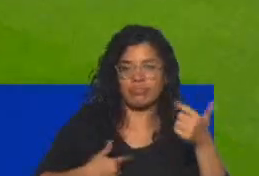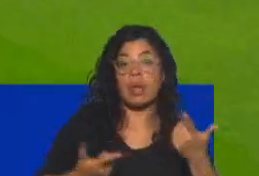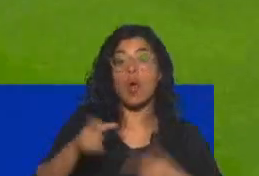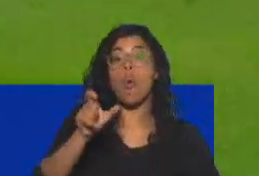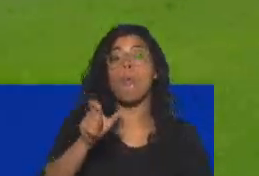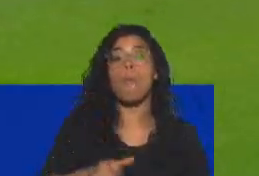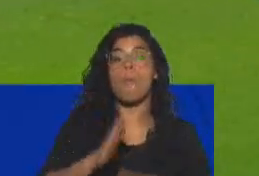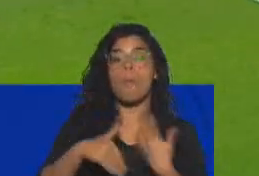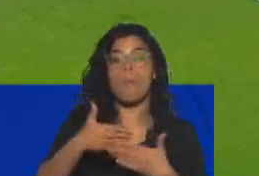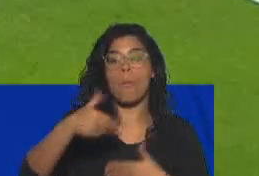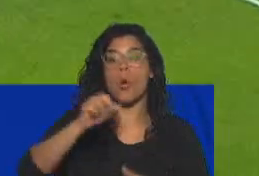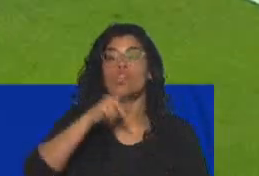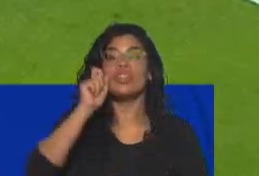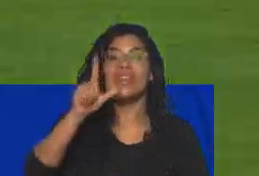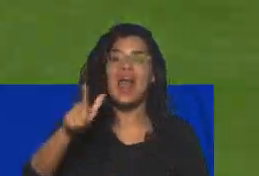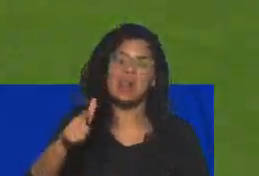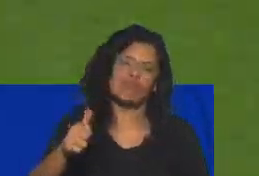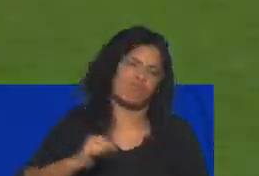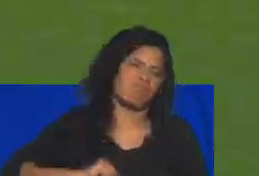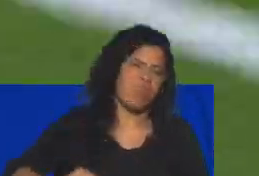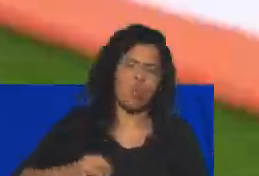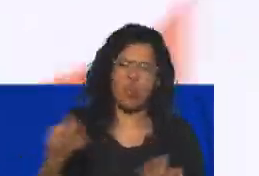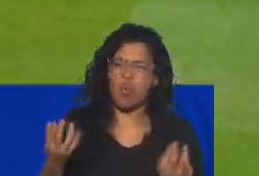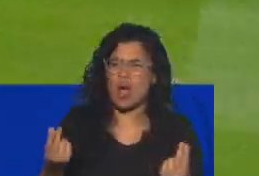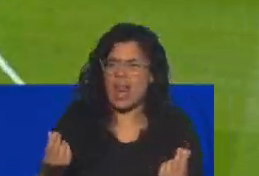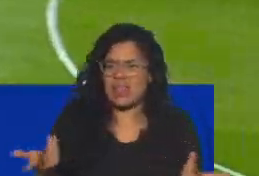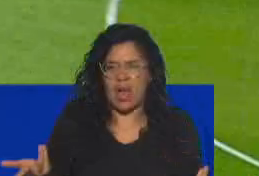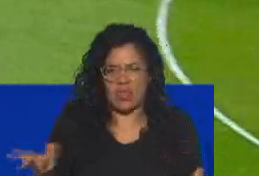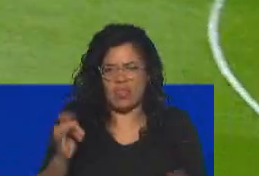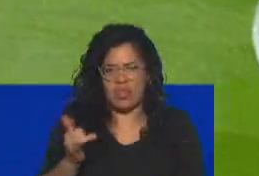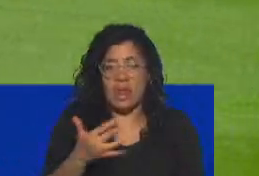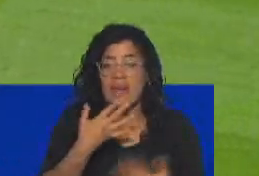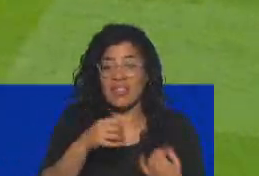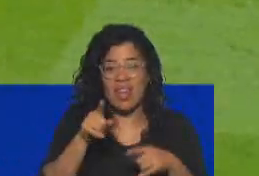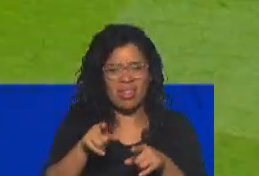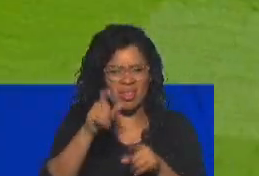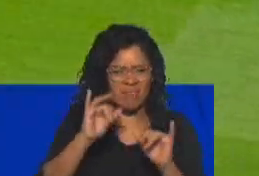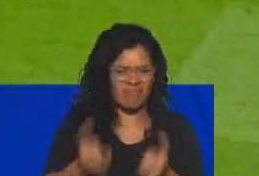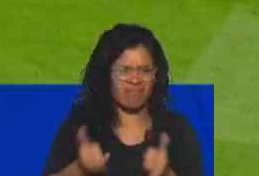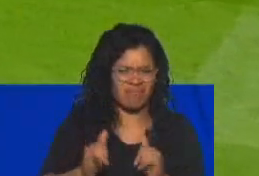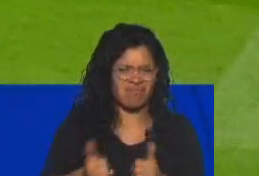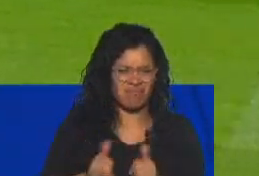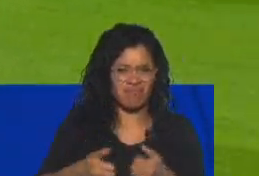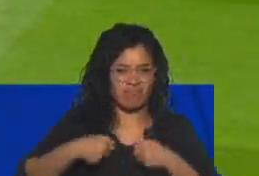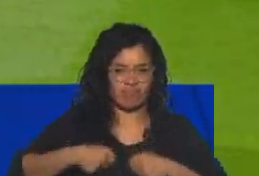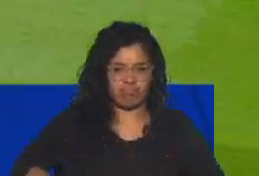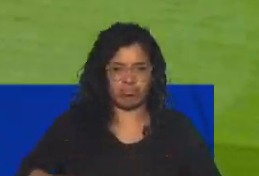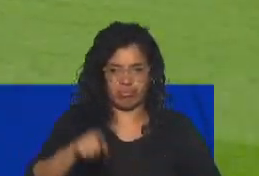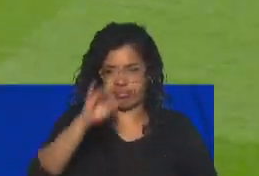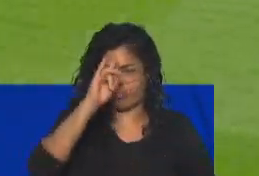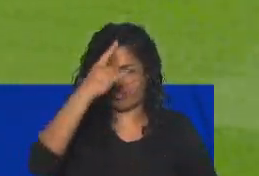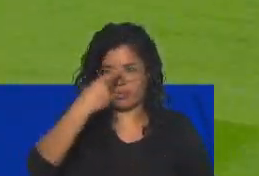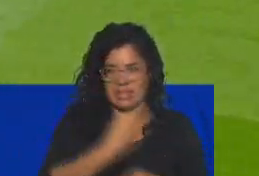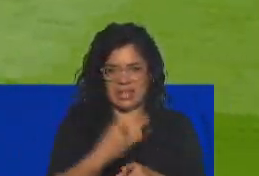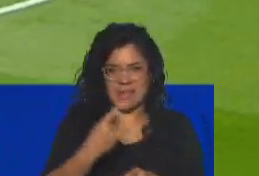nada el de tiro libre. Esta es una definición bastante de manual para un chico que haya ganado protagonismo con la camiseta del rojo y cuánto